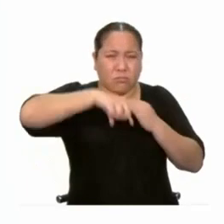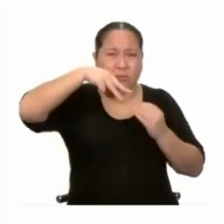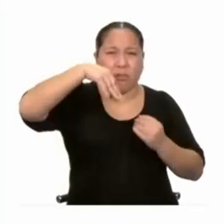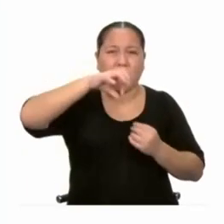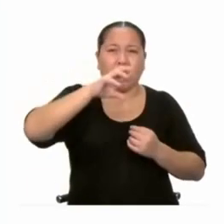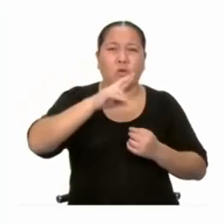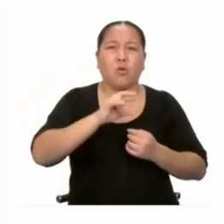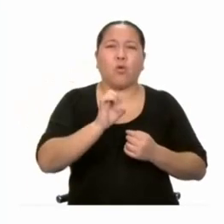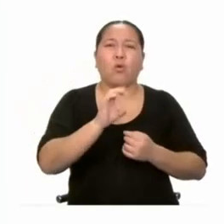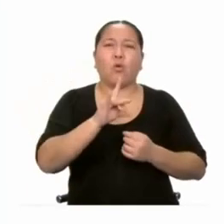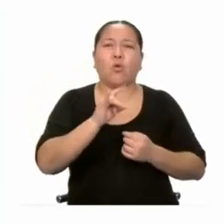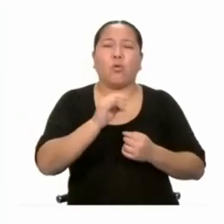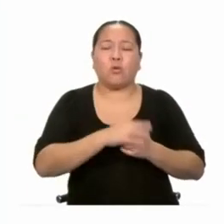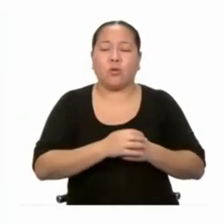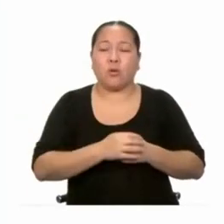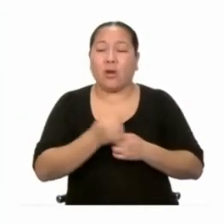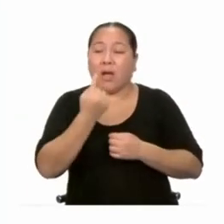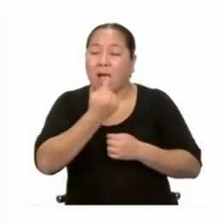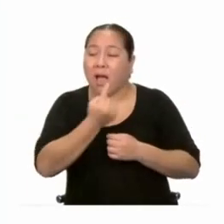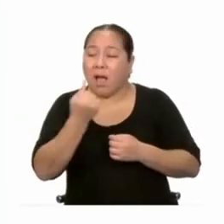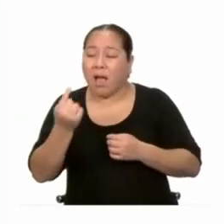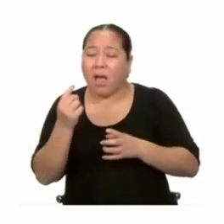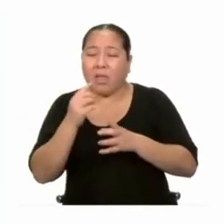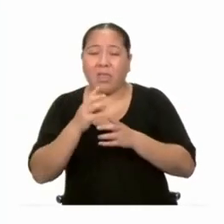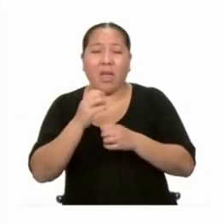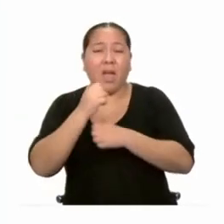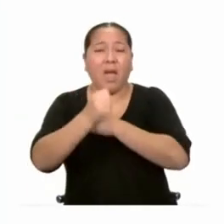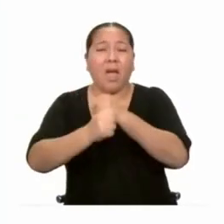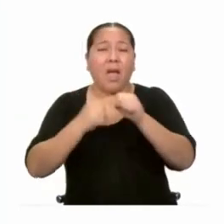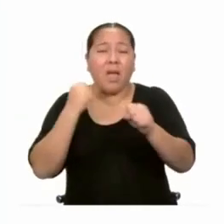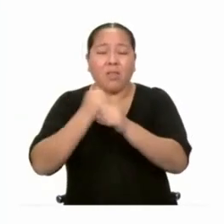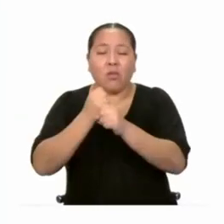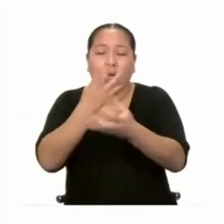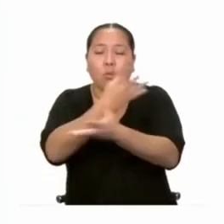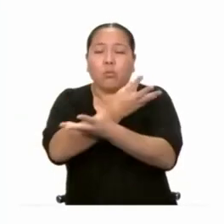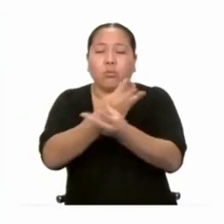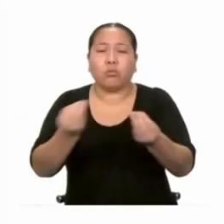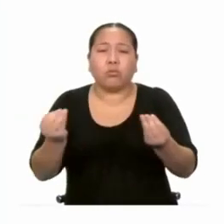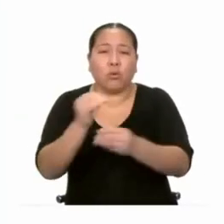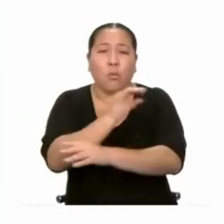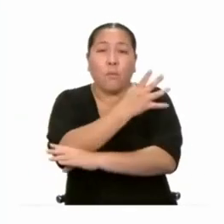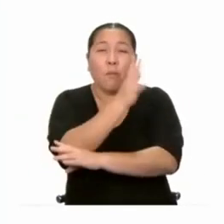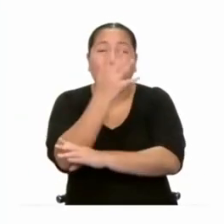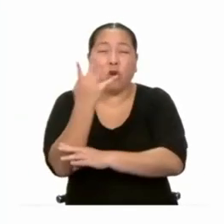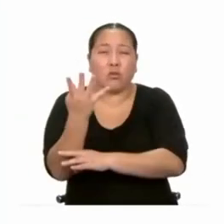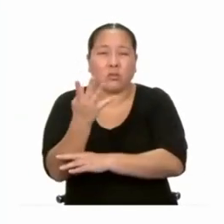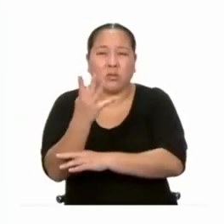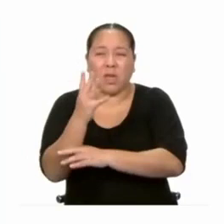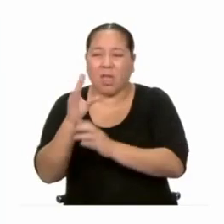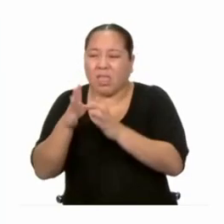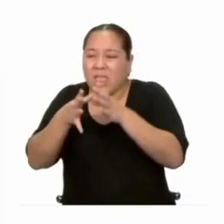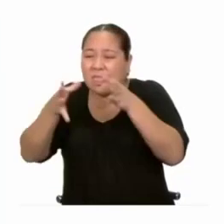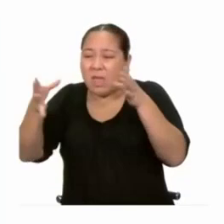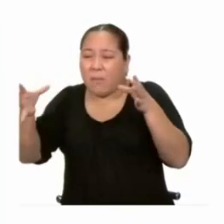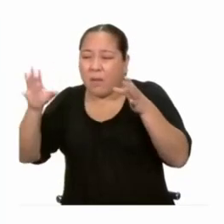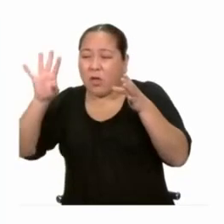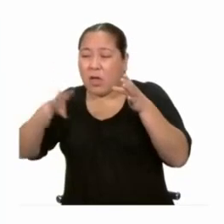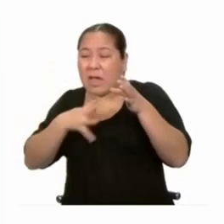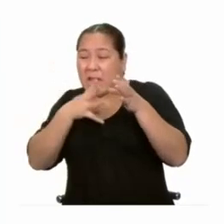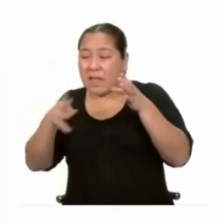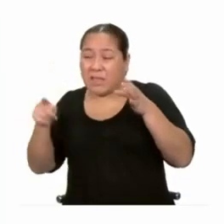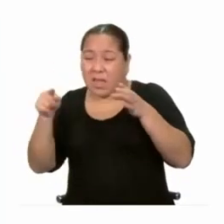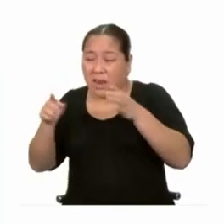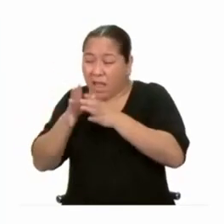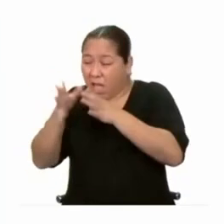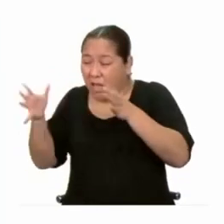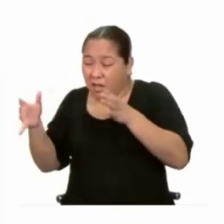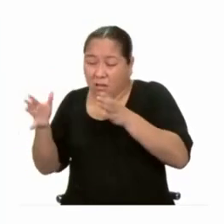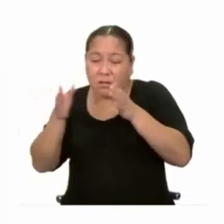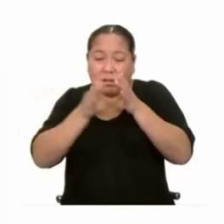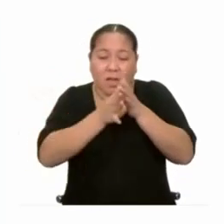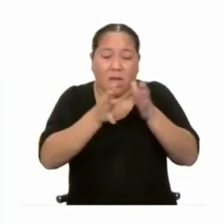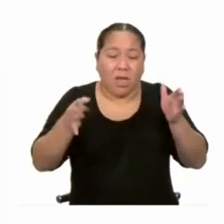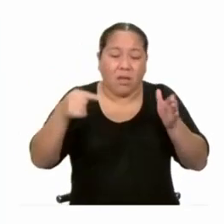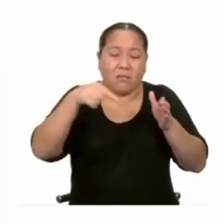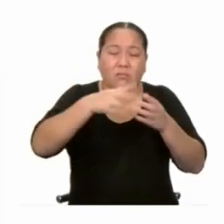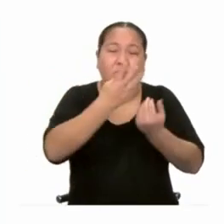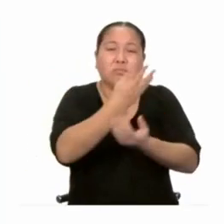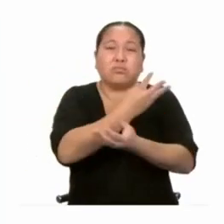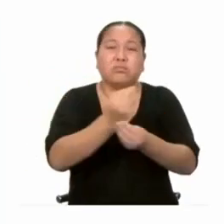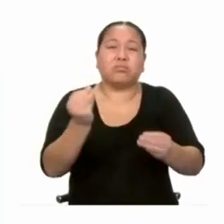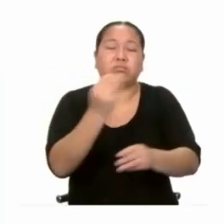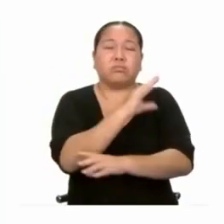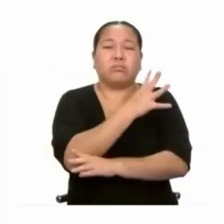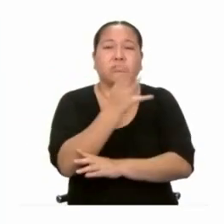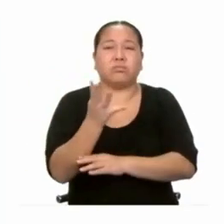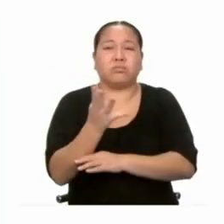bosque tropical del tamaño de Inglaterra y cada año la humanidad pierde entre 2 a 4 billones de dólares en servicios debido